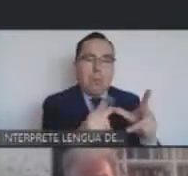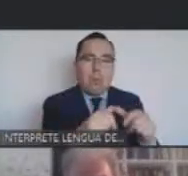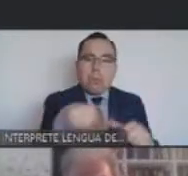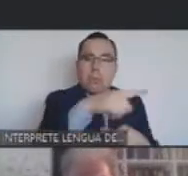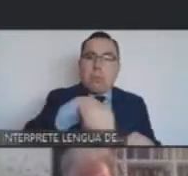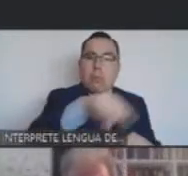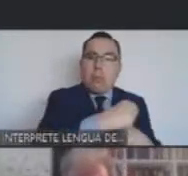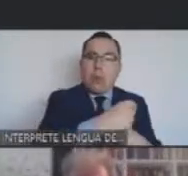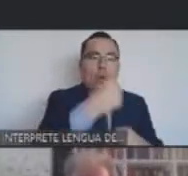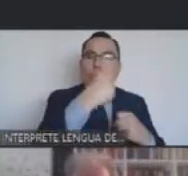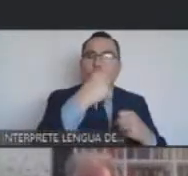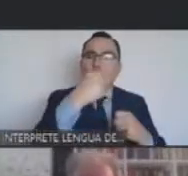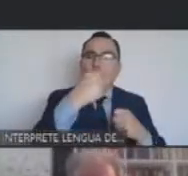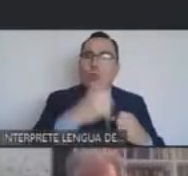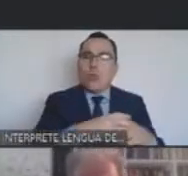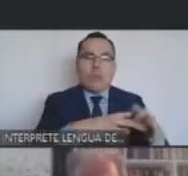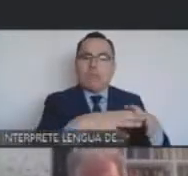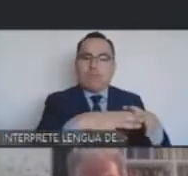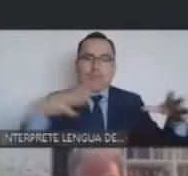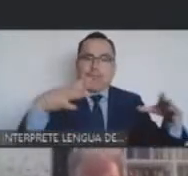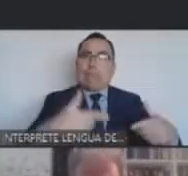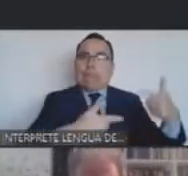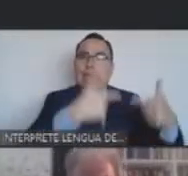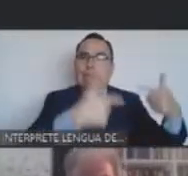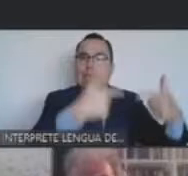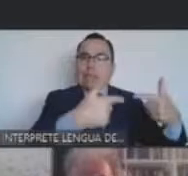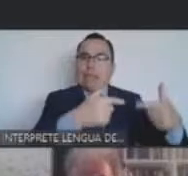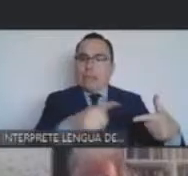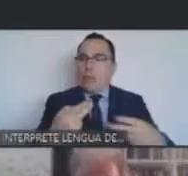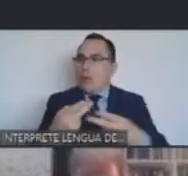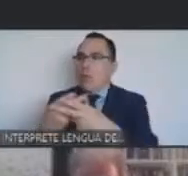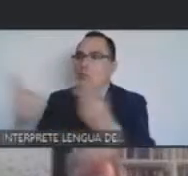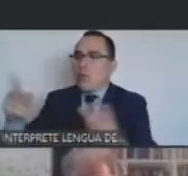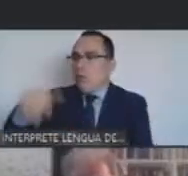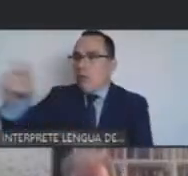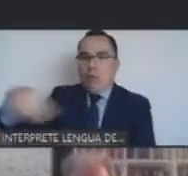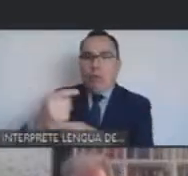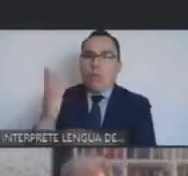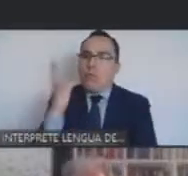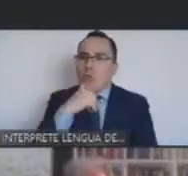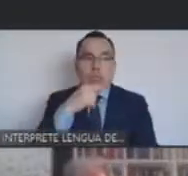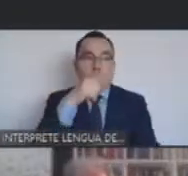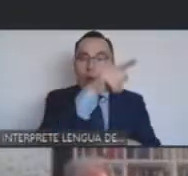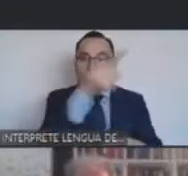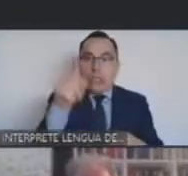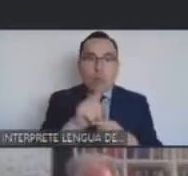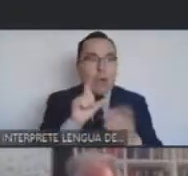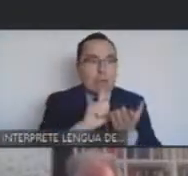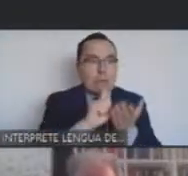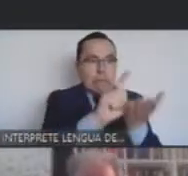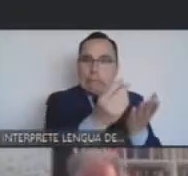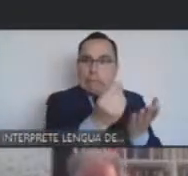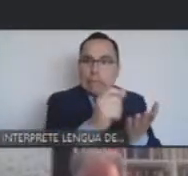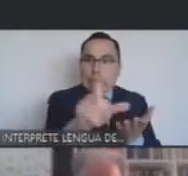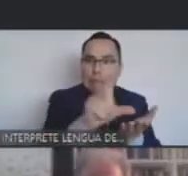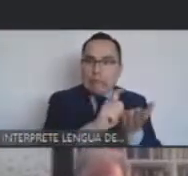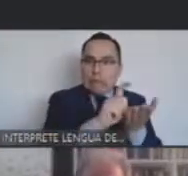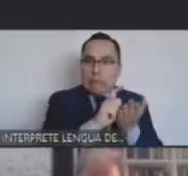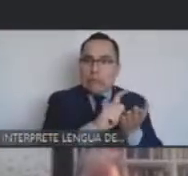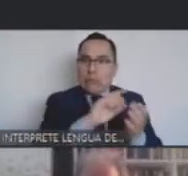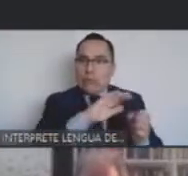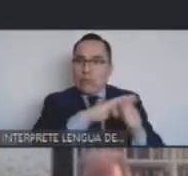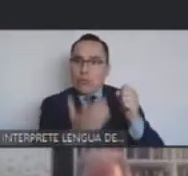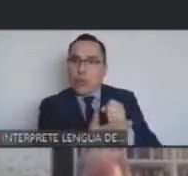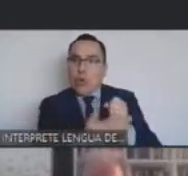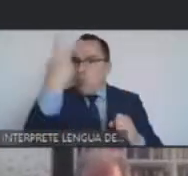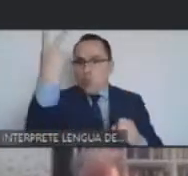un poder mucho más grande dentro de un partido quien tenía acceso a fuentes de financiamiento. Según informes de prensa, había partidos en que tenían un dueño, en